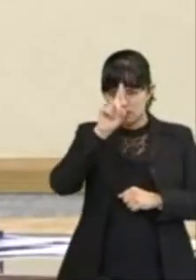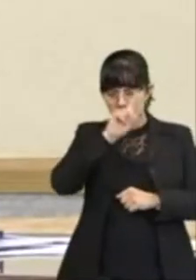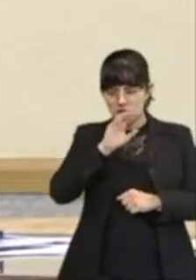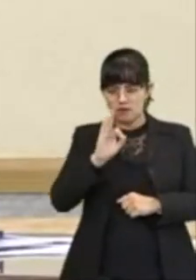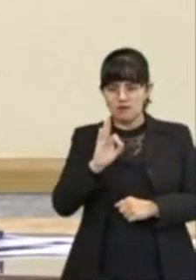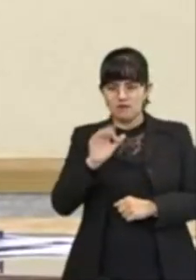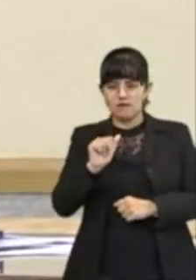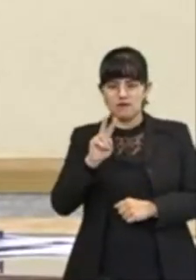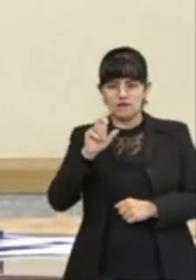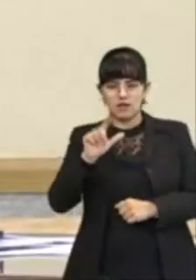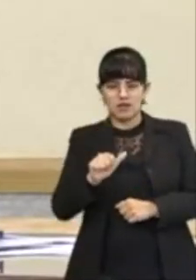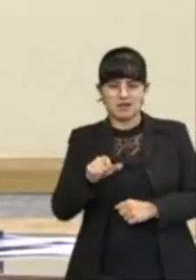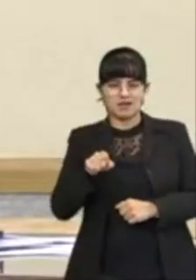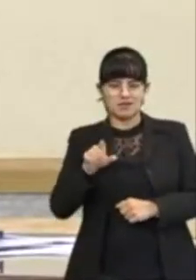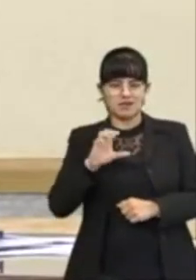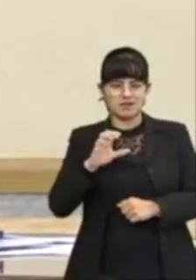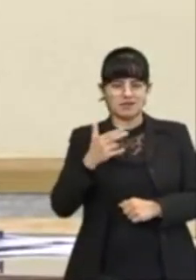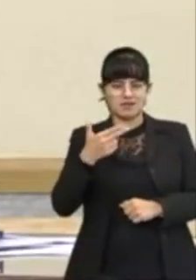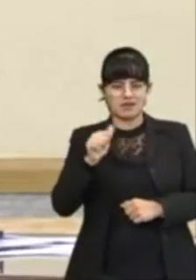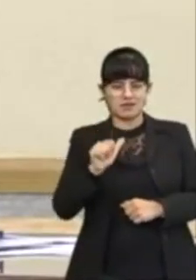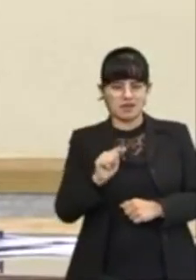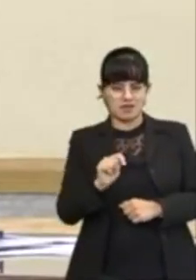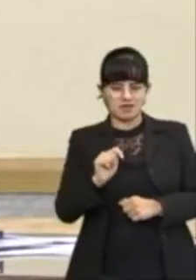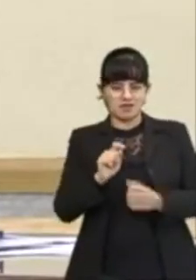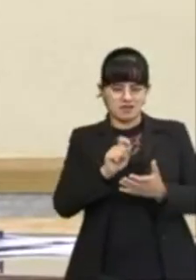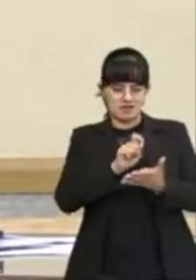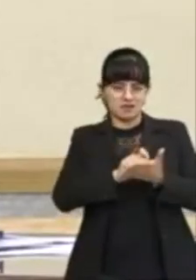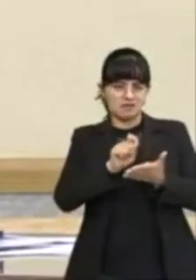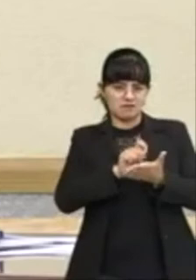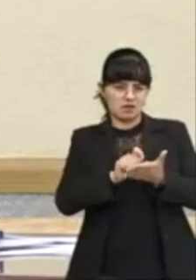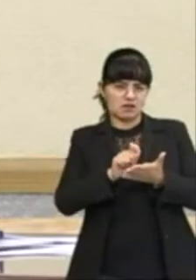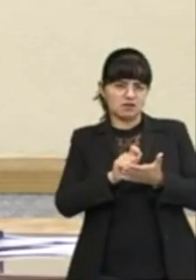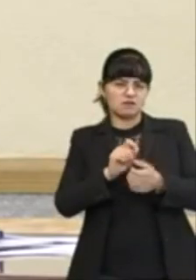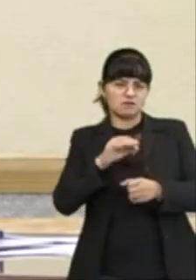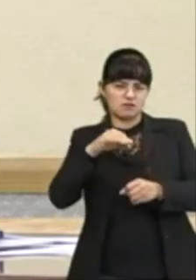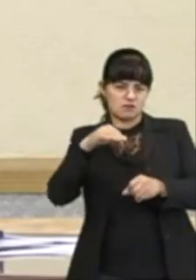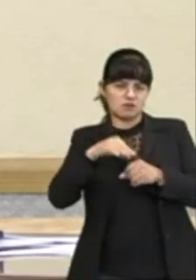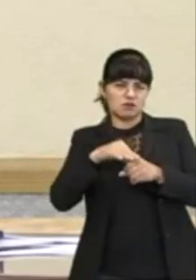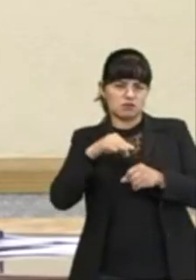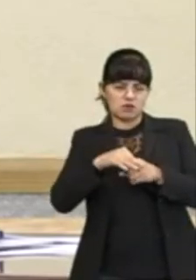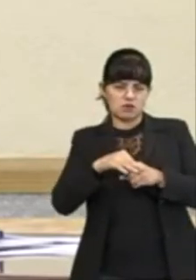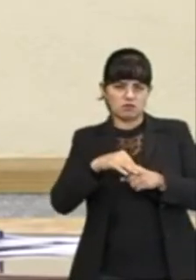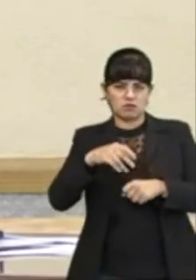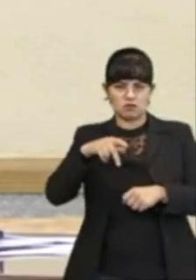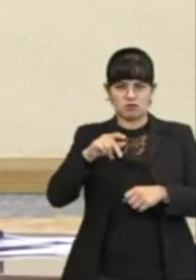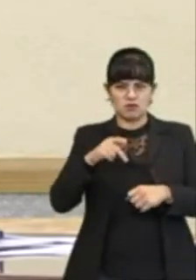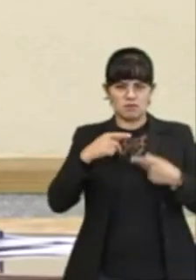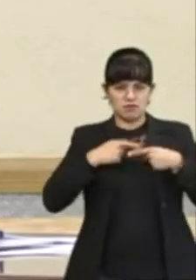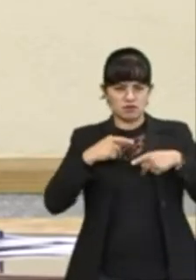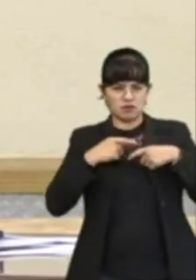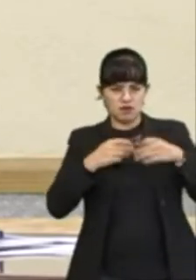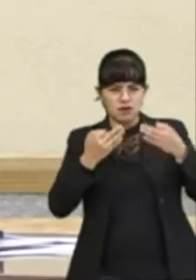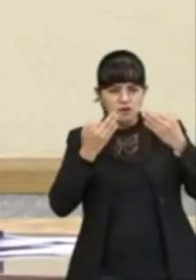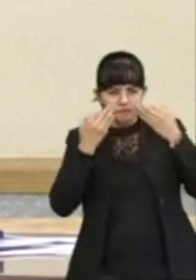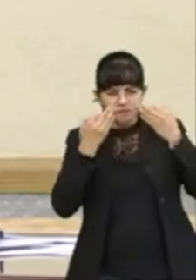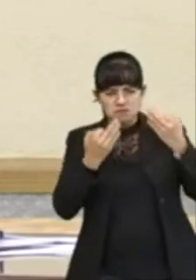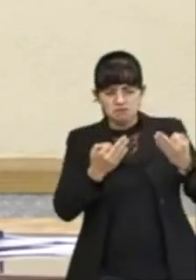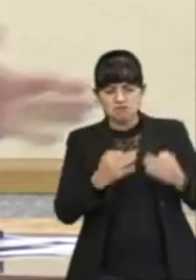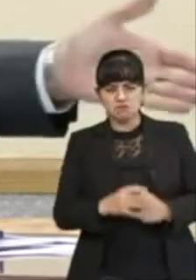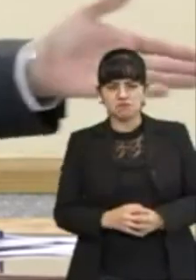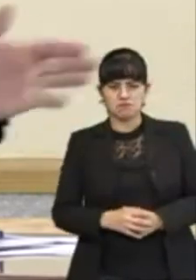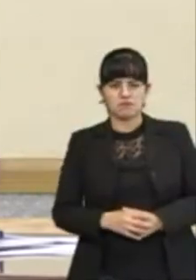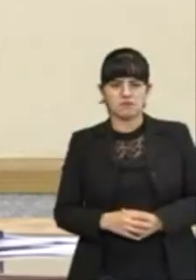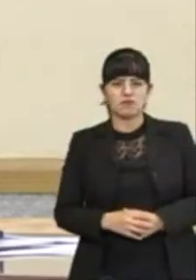como propósito comenzar a adaptar los cambios de la reforma electoral. De acuerdo con el instituto, esa reforma instruye que el